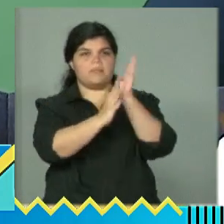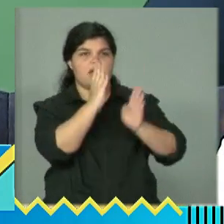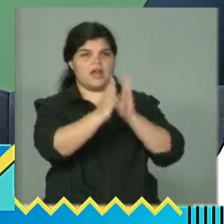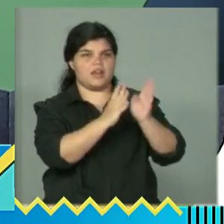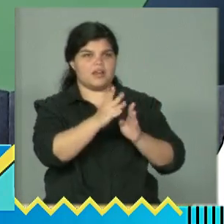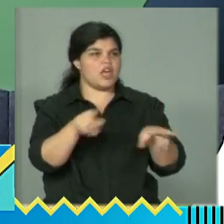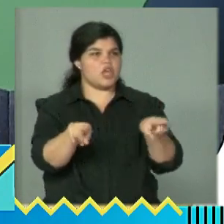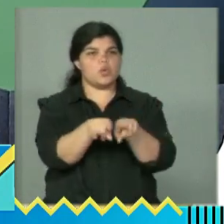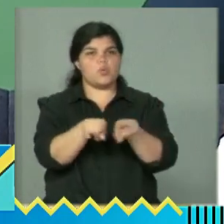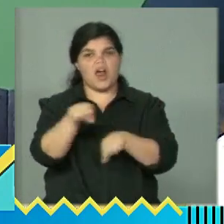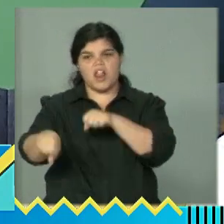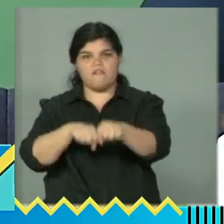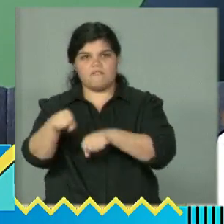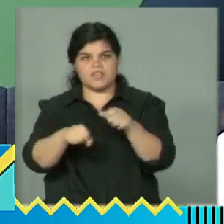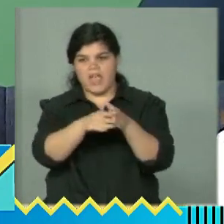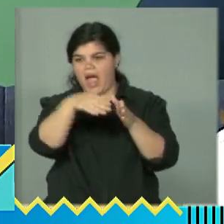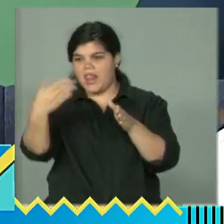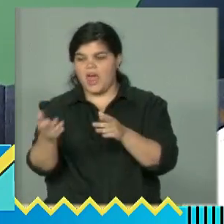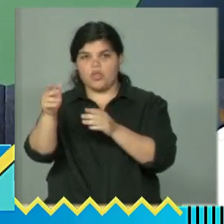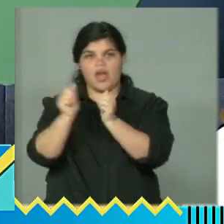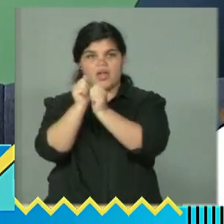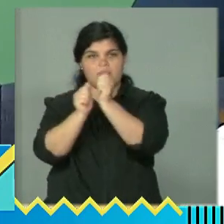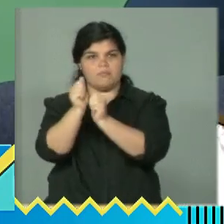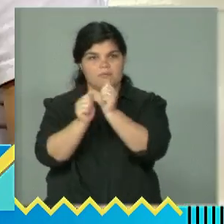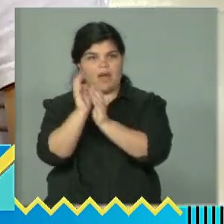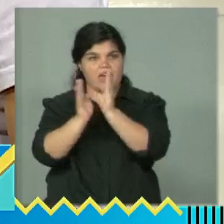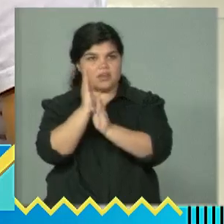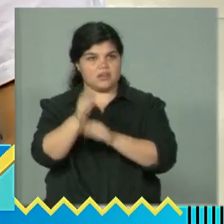de la municipalidad y al lado de esa máquina expendedora, les gustaría?